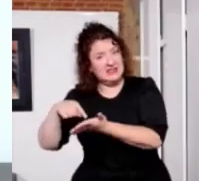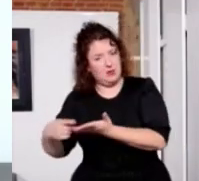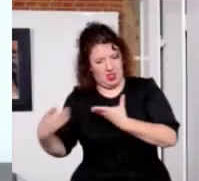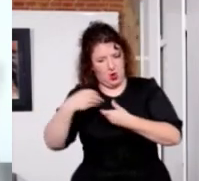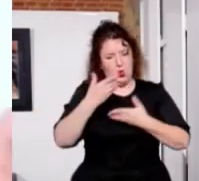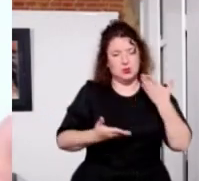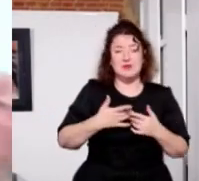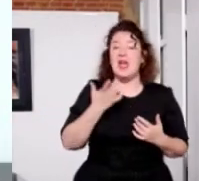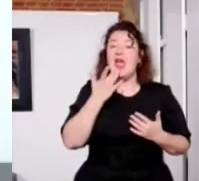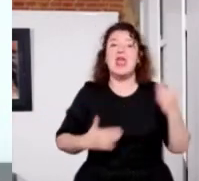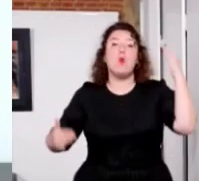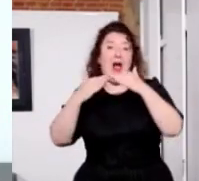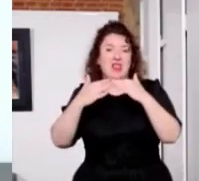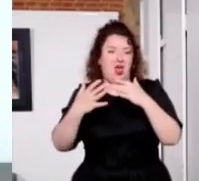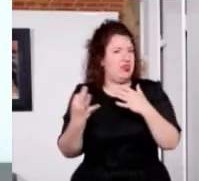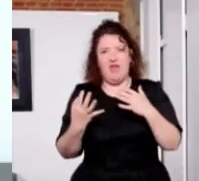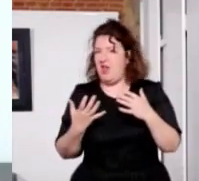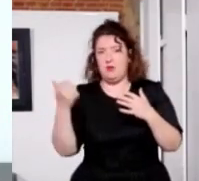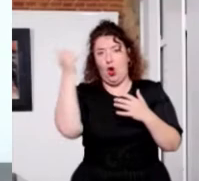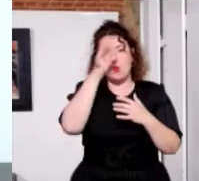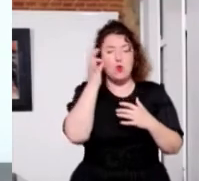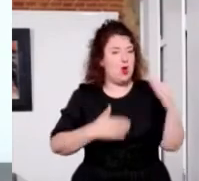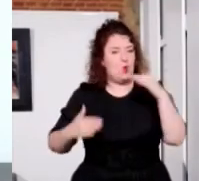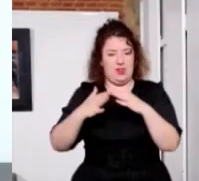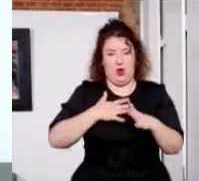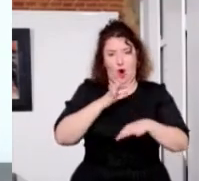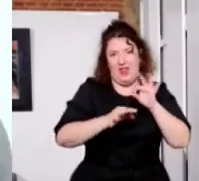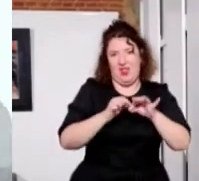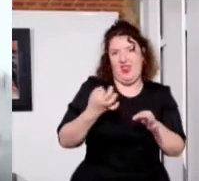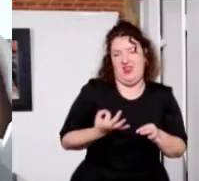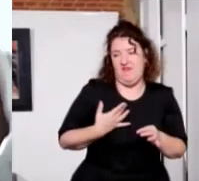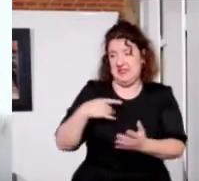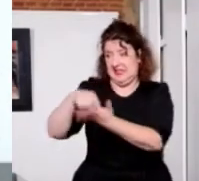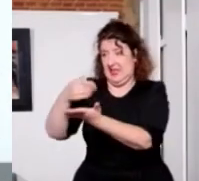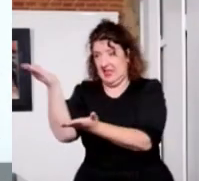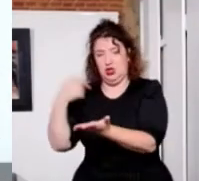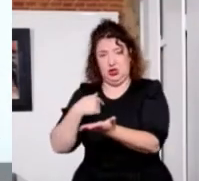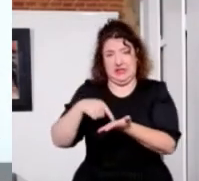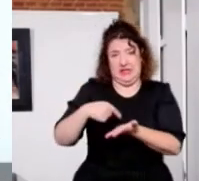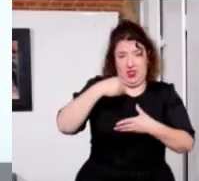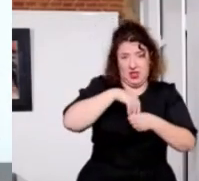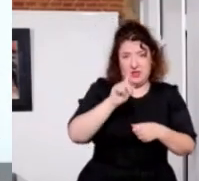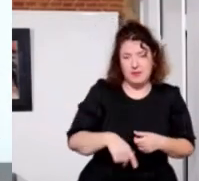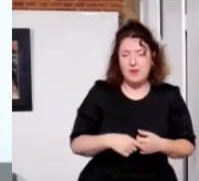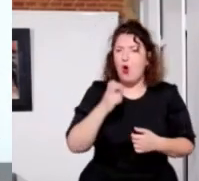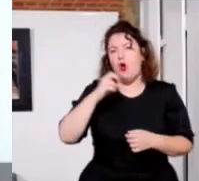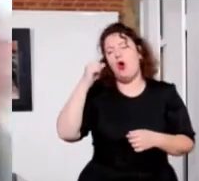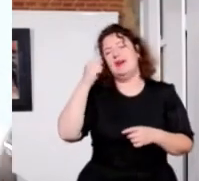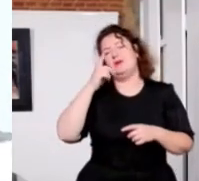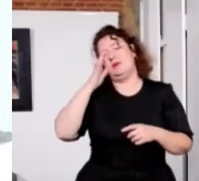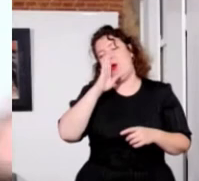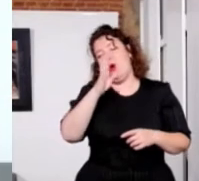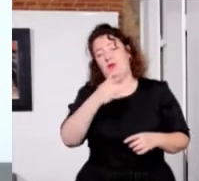reclamamos igualdad de género, tengamos dentro de nuestras organizaciones. Si adoptamos por la pluralidad de orientaciones sexuales y de